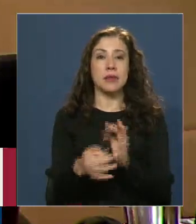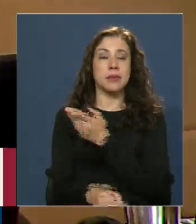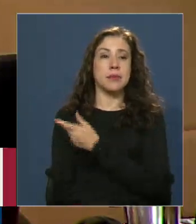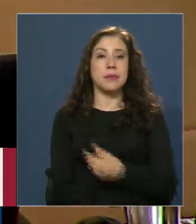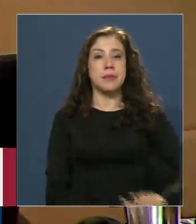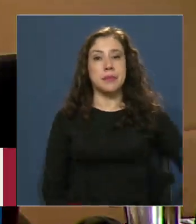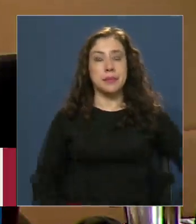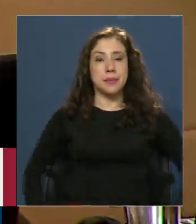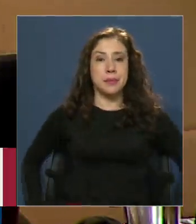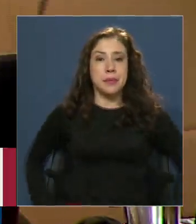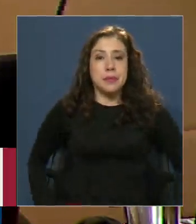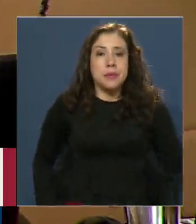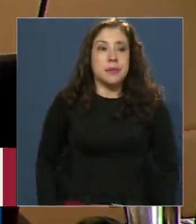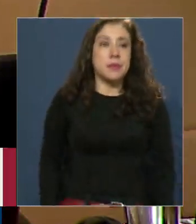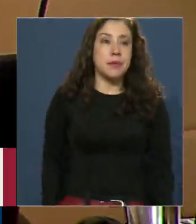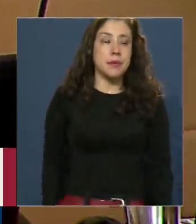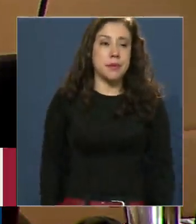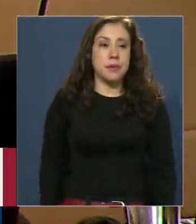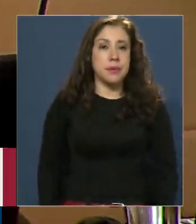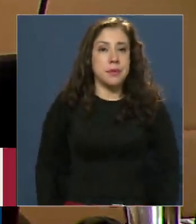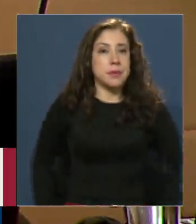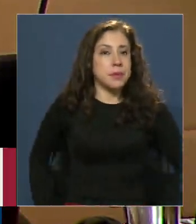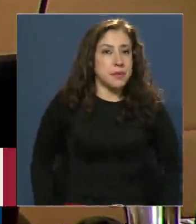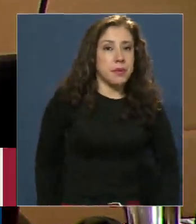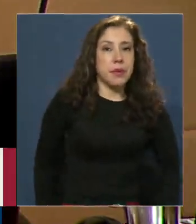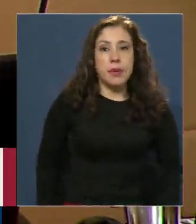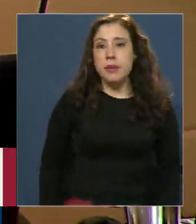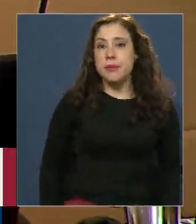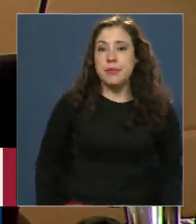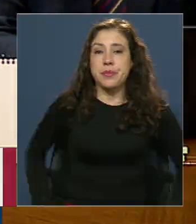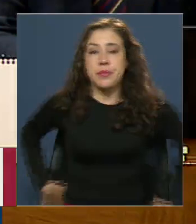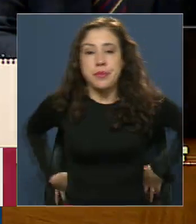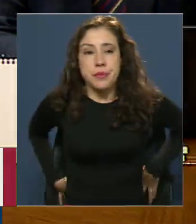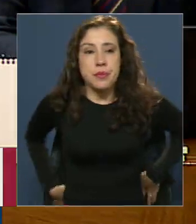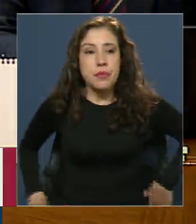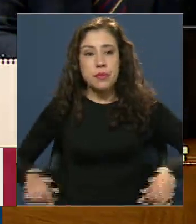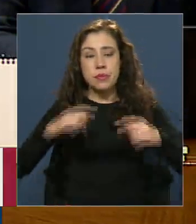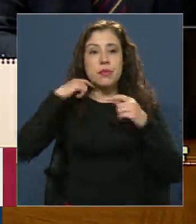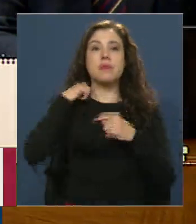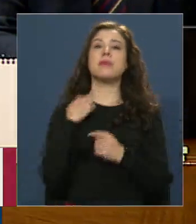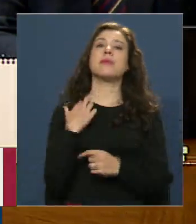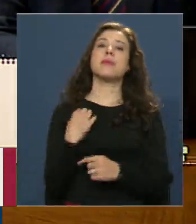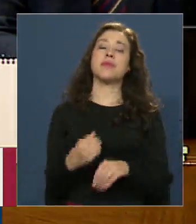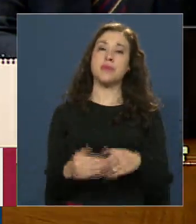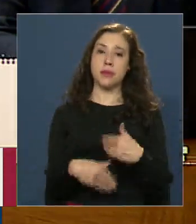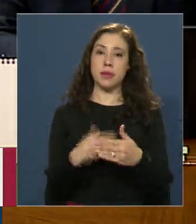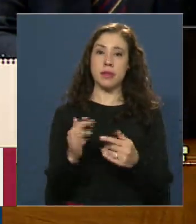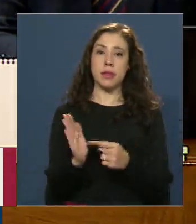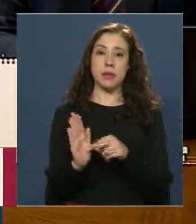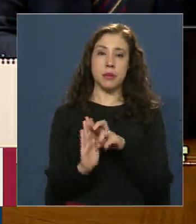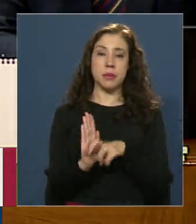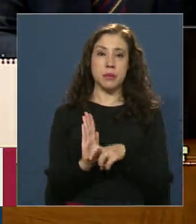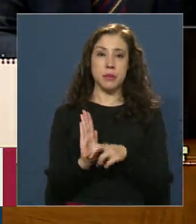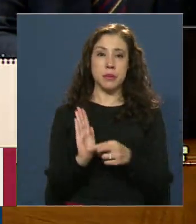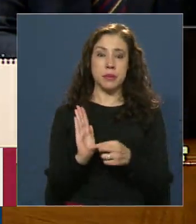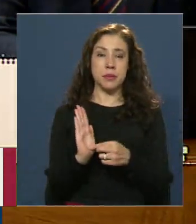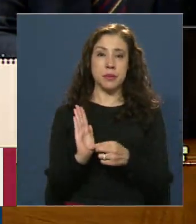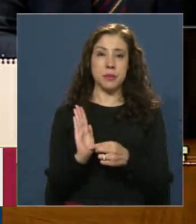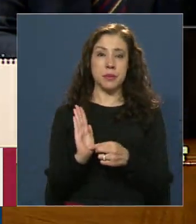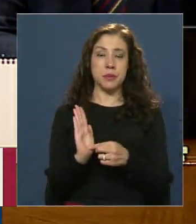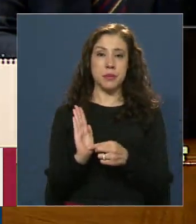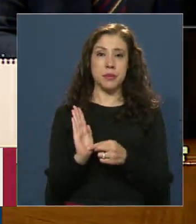presidente. Gracias, diputado Gustavo Sangüesa. Continuando con la discusión del proyecto, tiene la palabra el